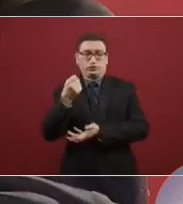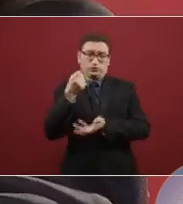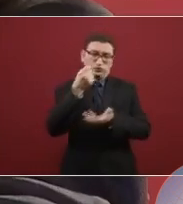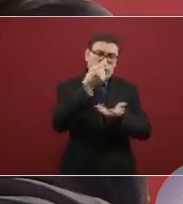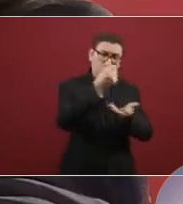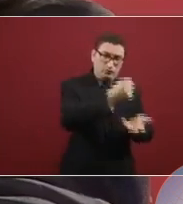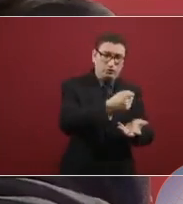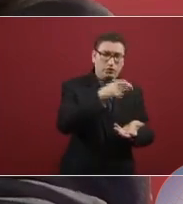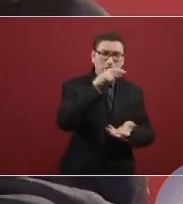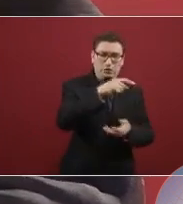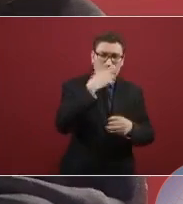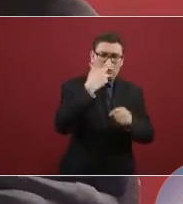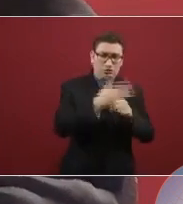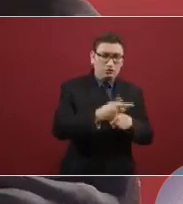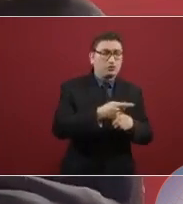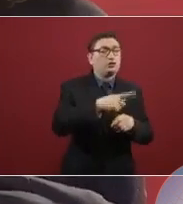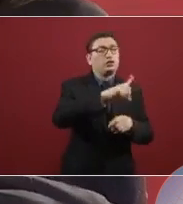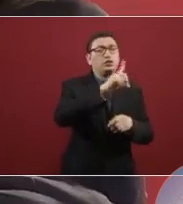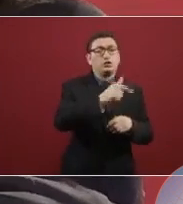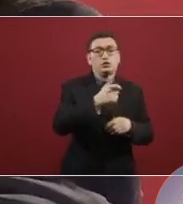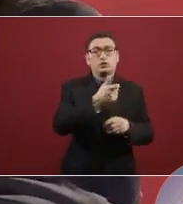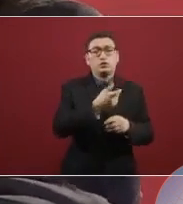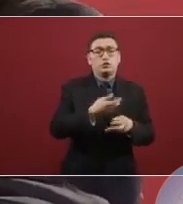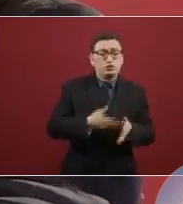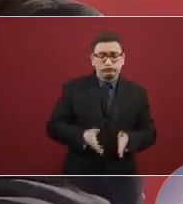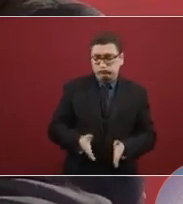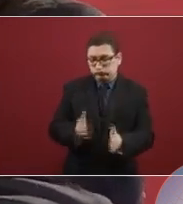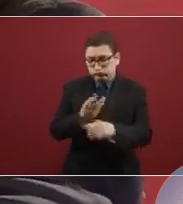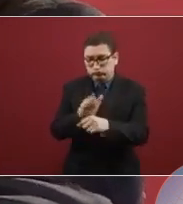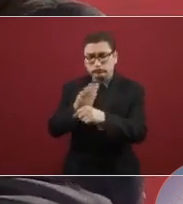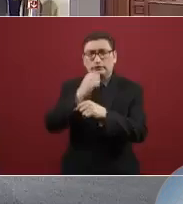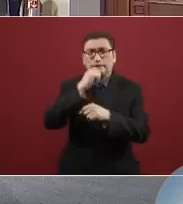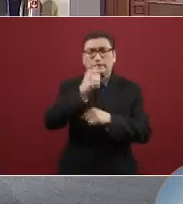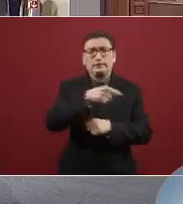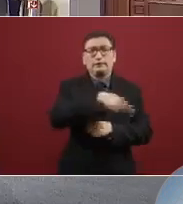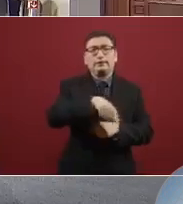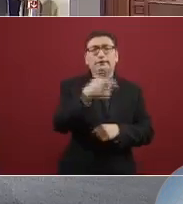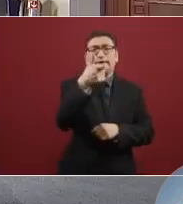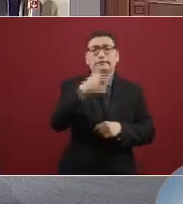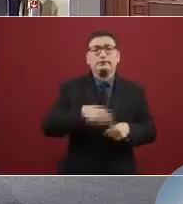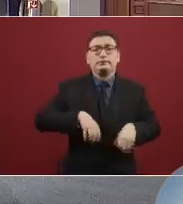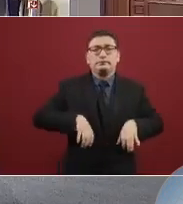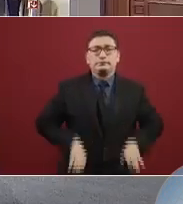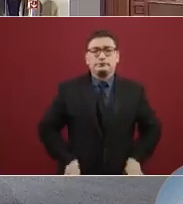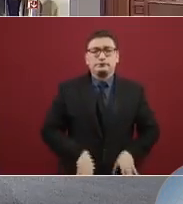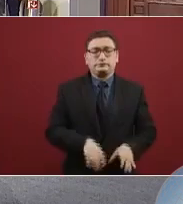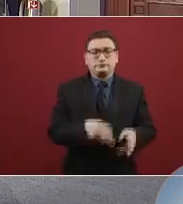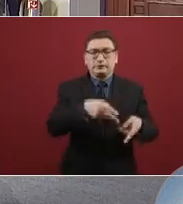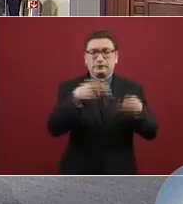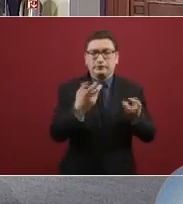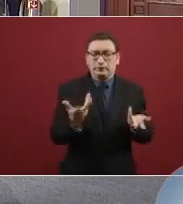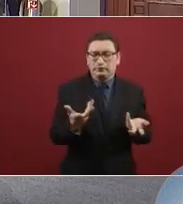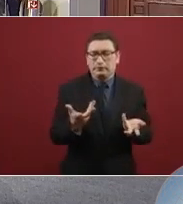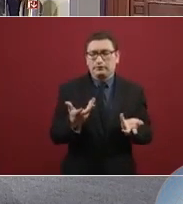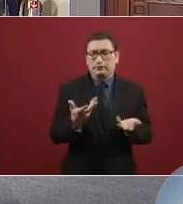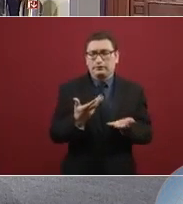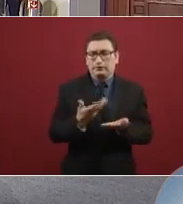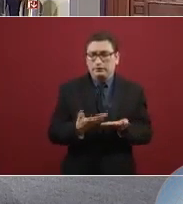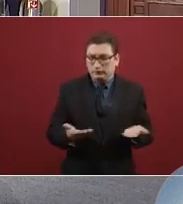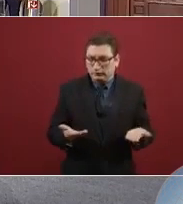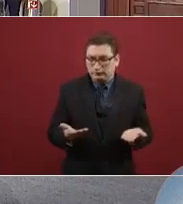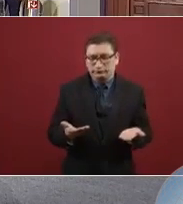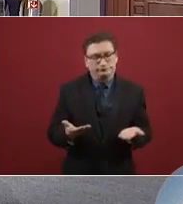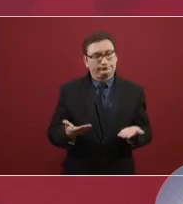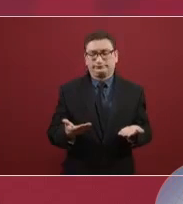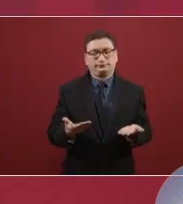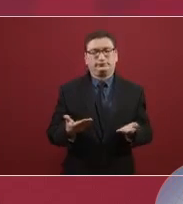un organismo y nunca se hacía el camino se robaban el dinero ahora